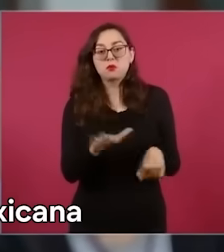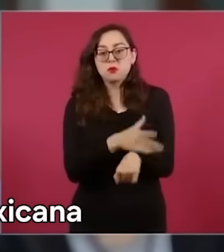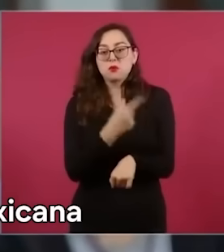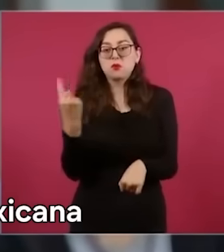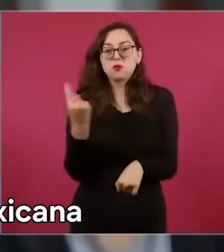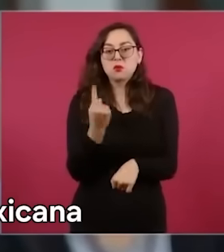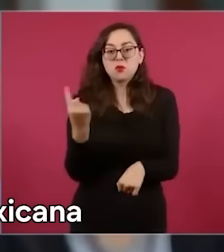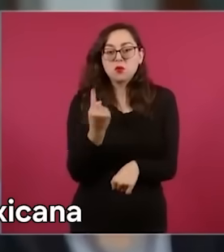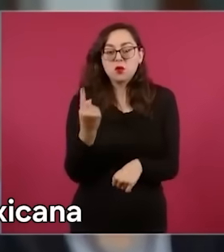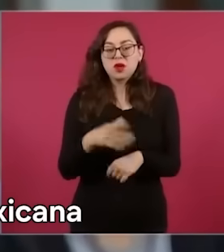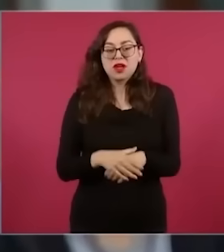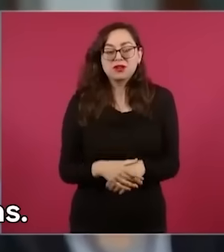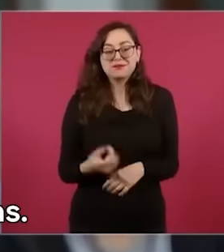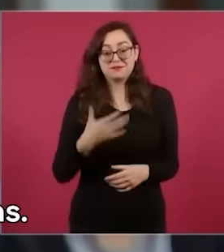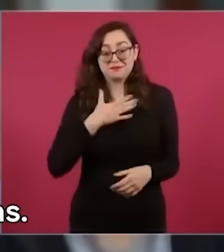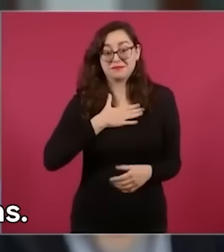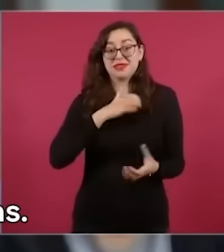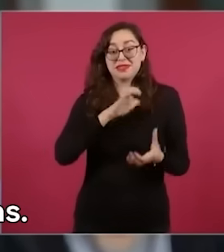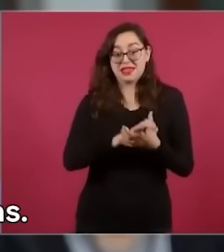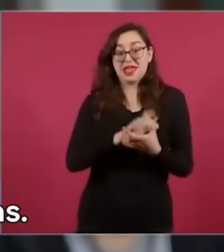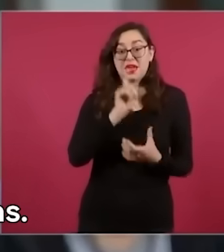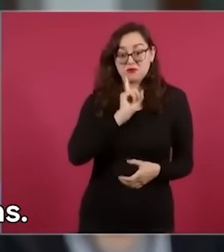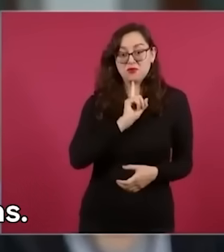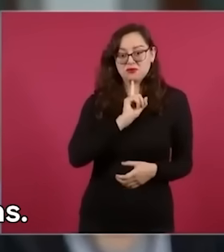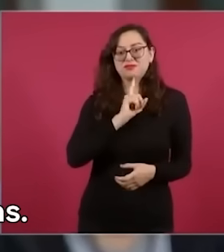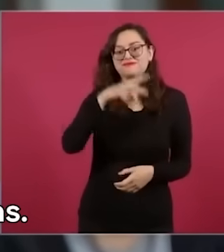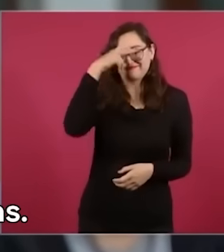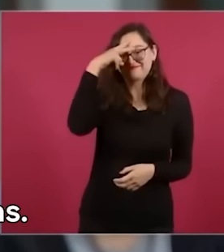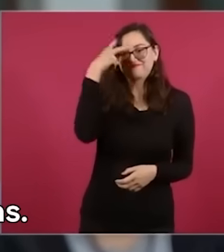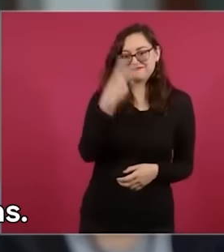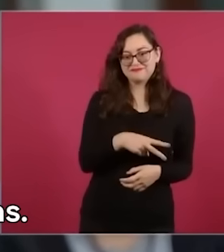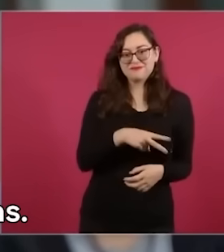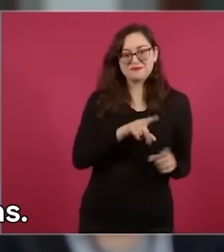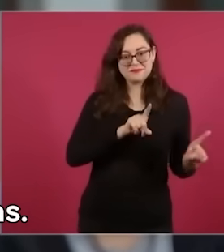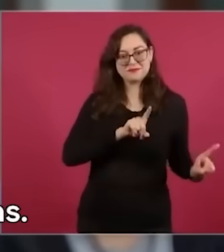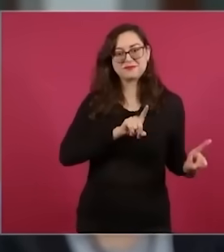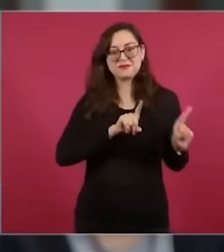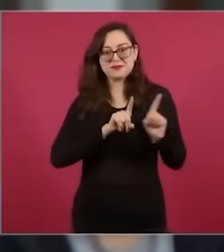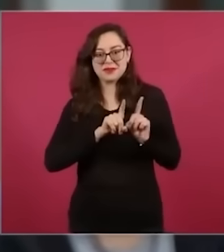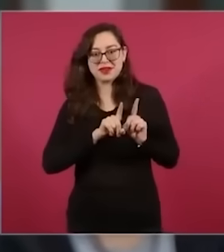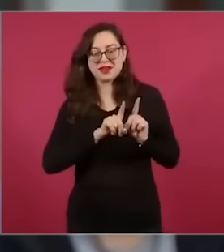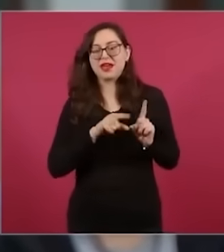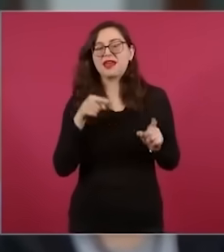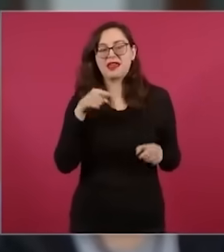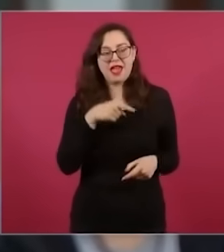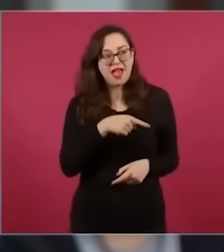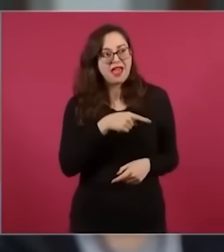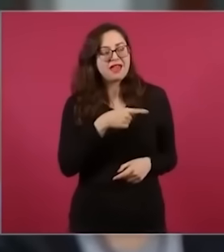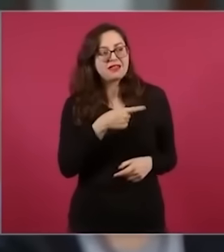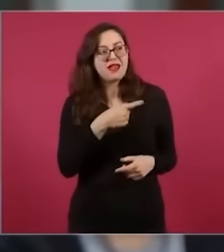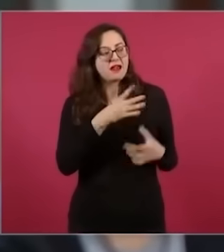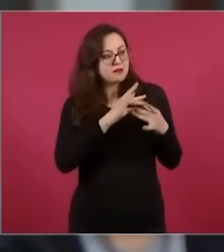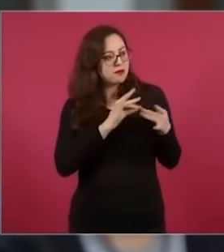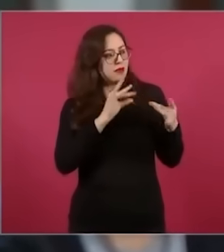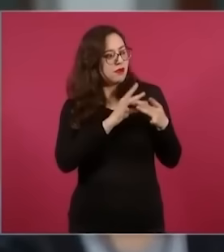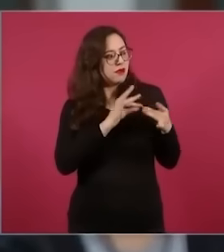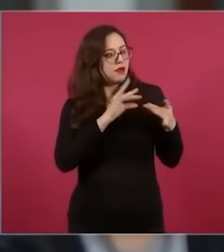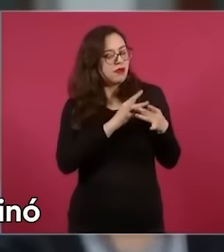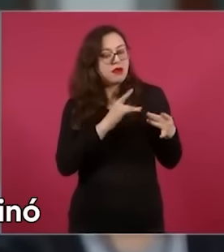entender la realidad mexicana en sus últimos 6 años sin mañaneras. Pero tengo una